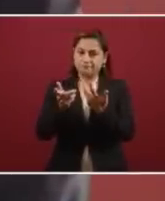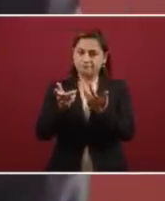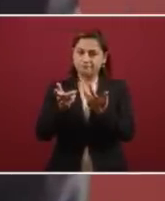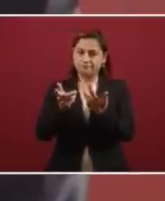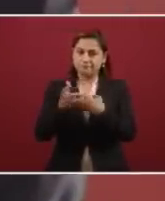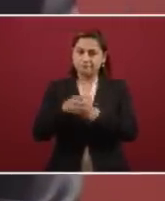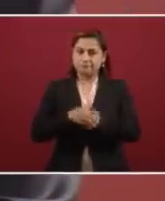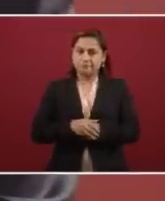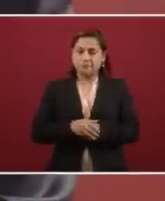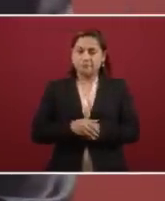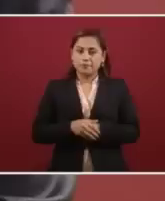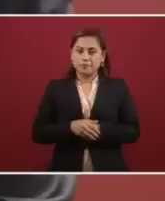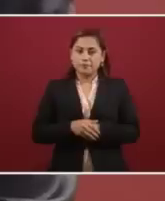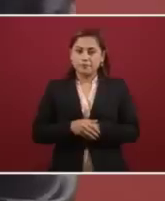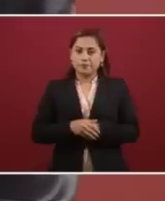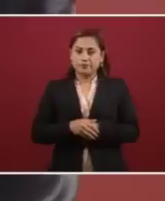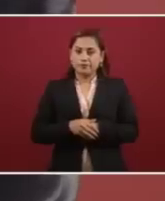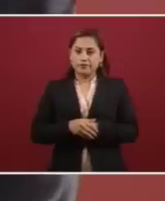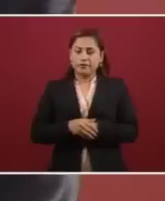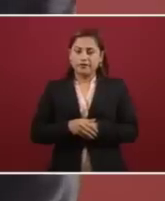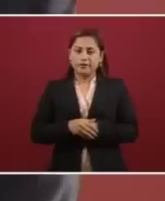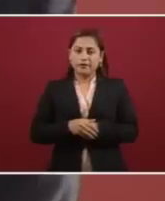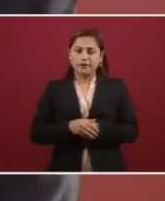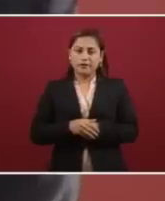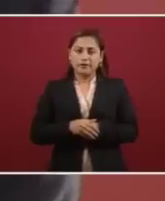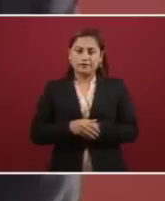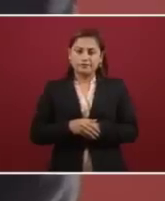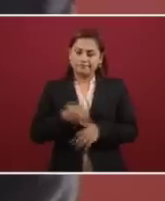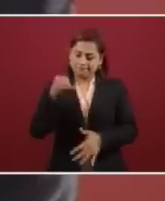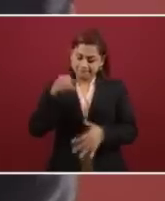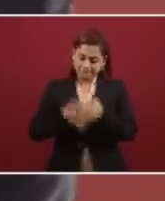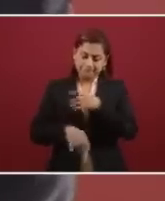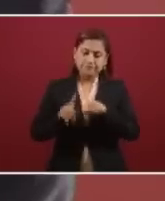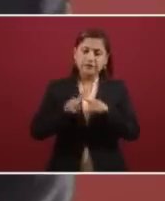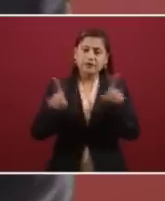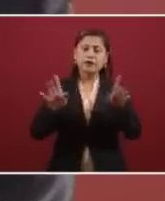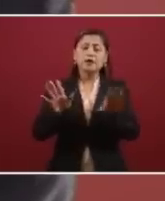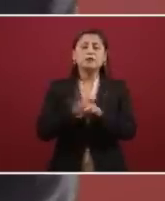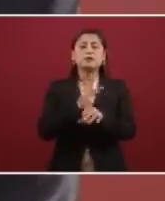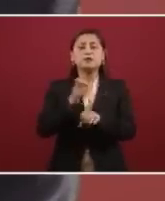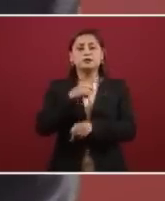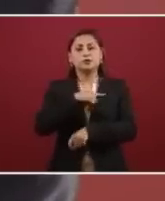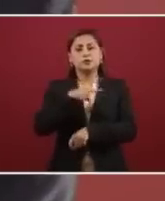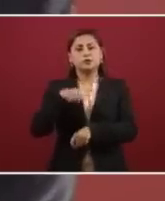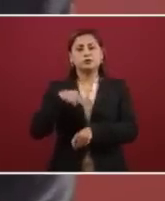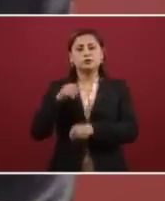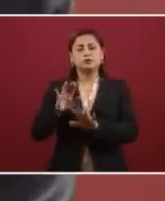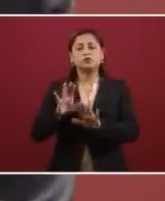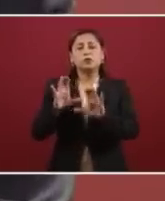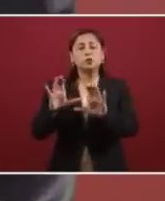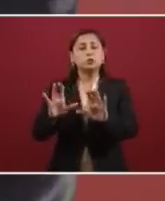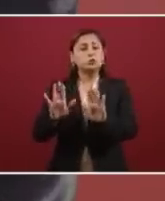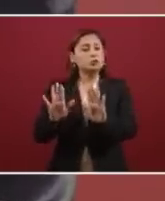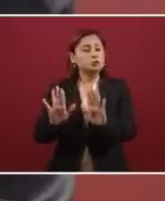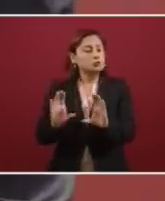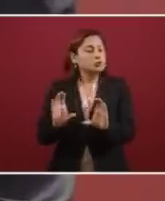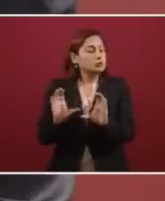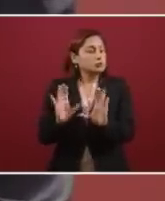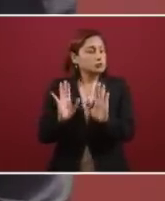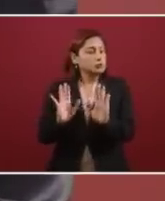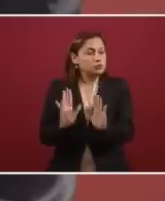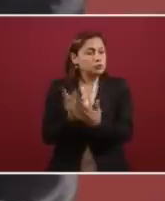por eso vemos con precaución de manera precavida todo esto